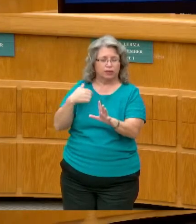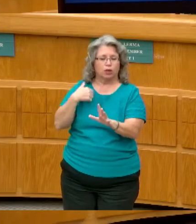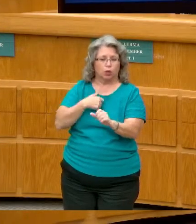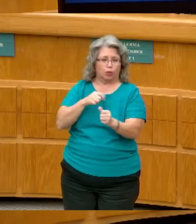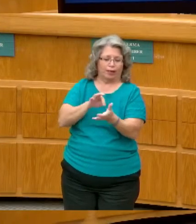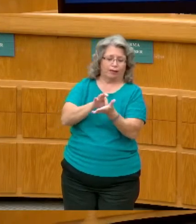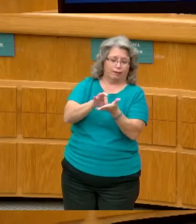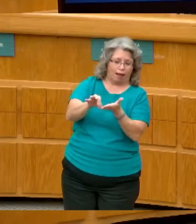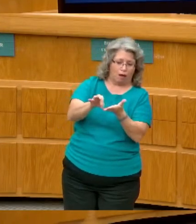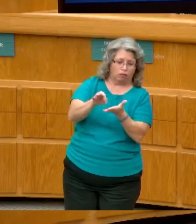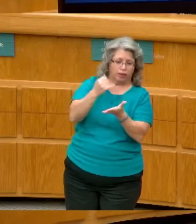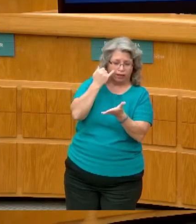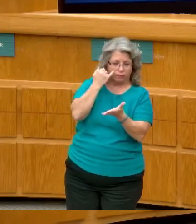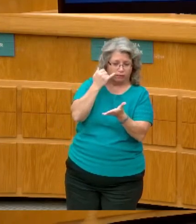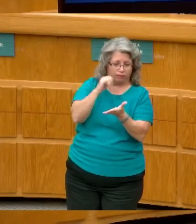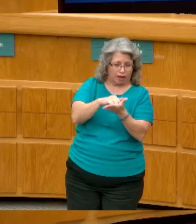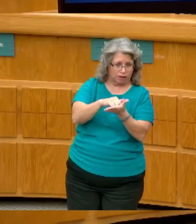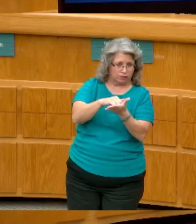or positive.